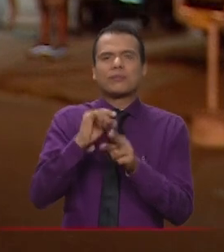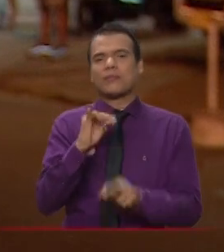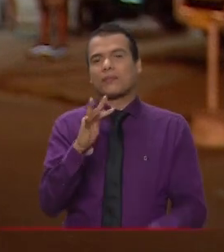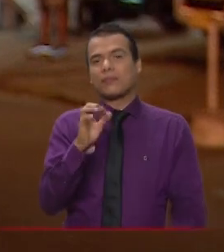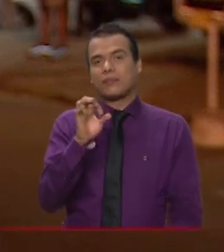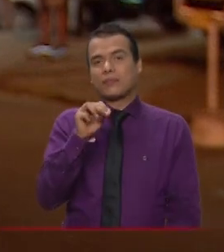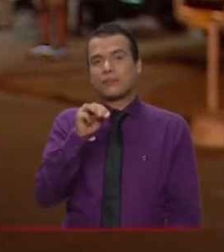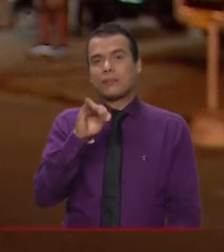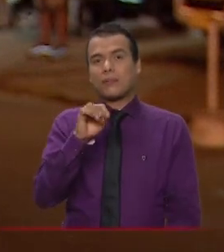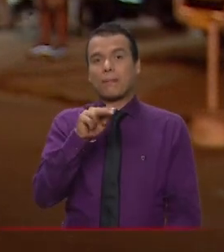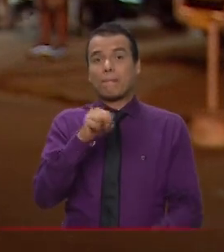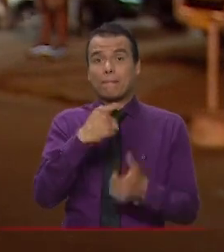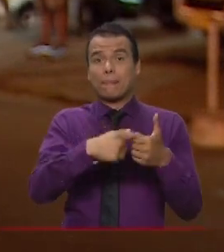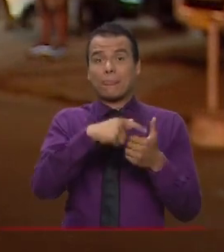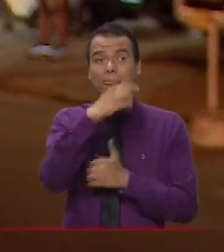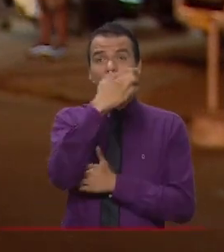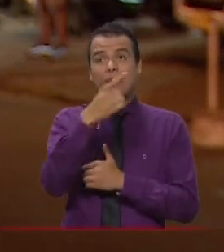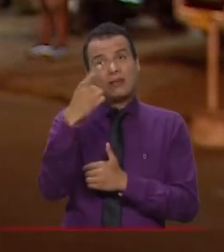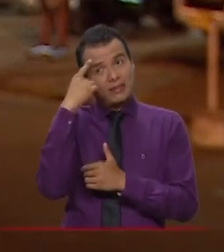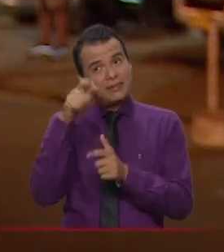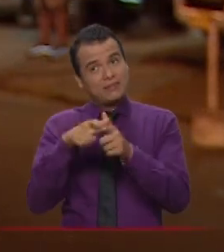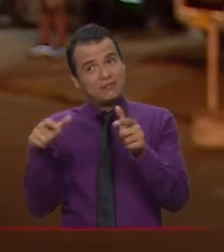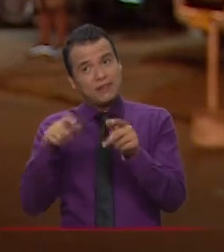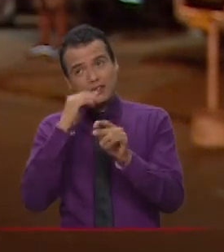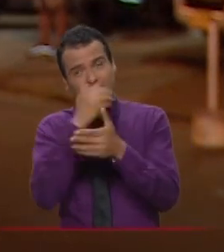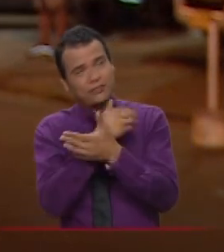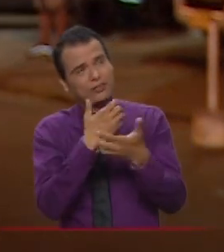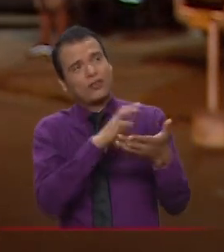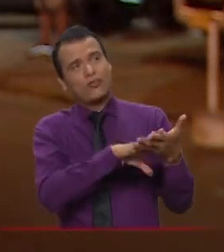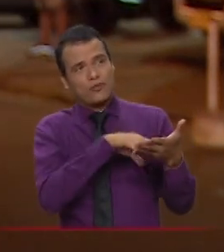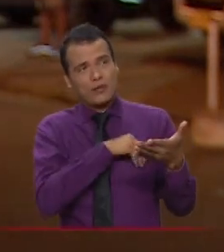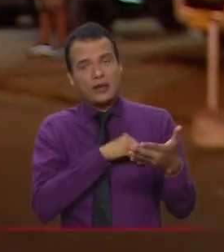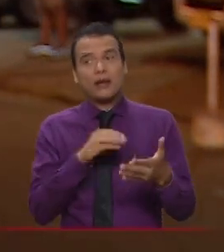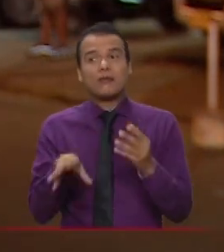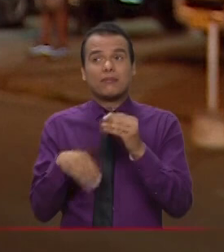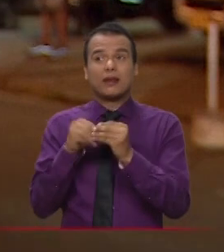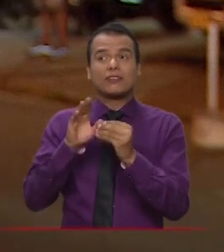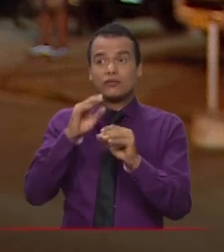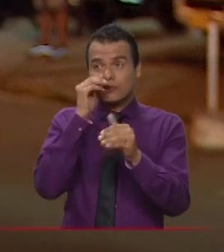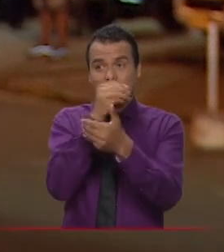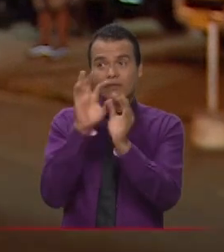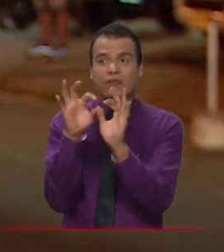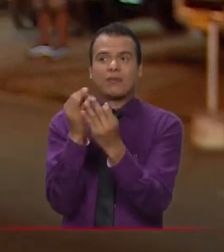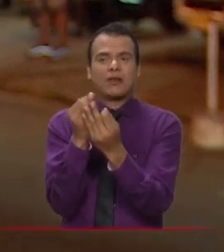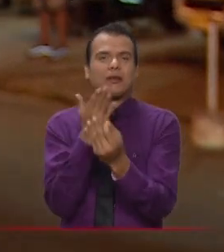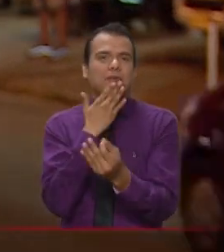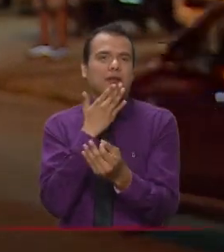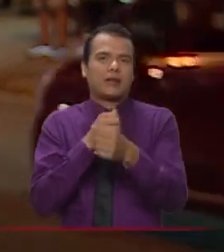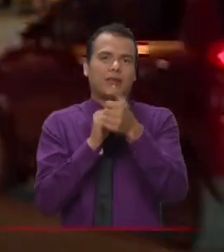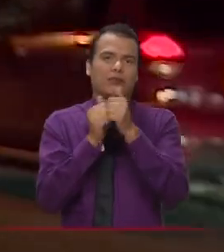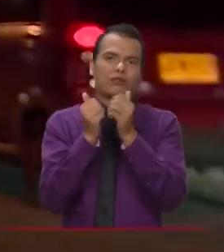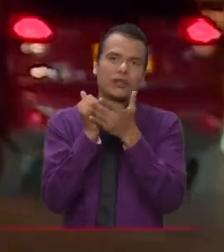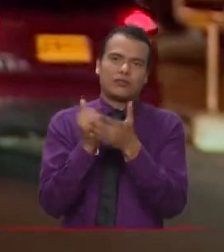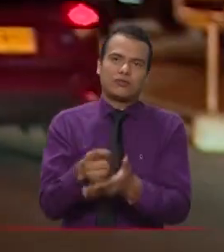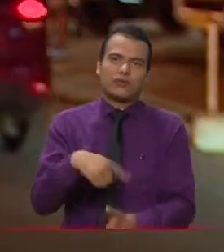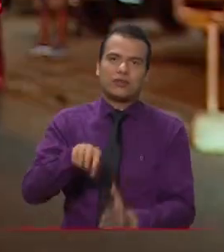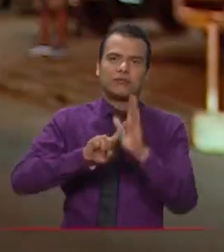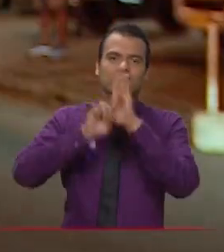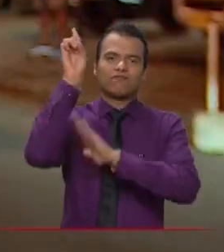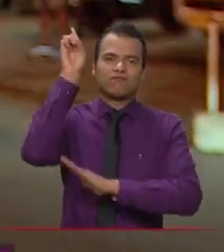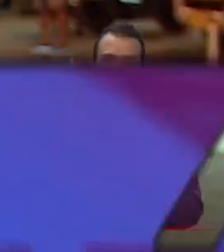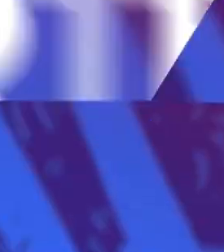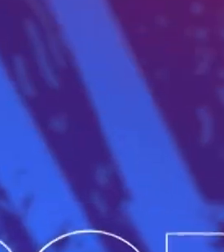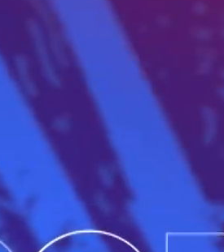de esta Selección Colombia y que además las familias ven esto como una verdadera salida para su estilo de vida?